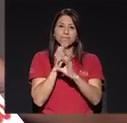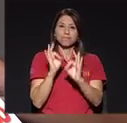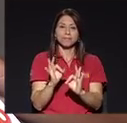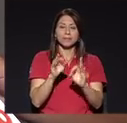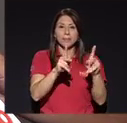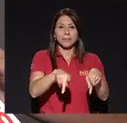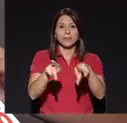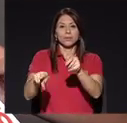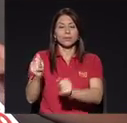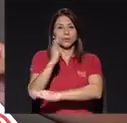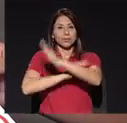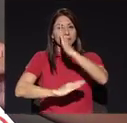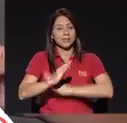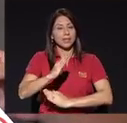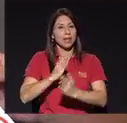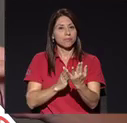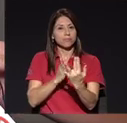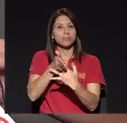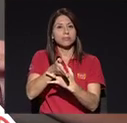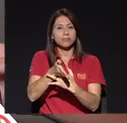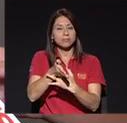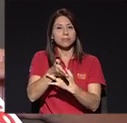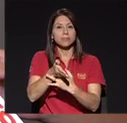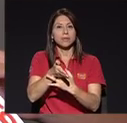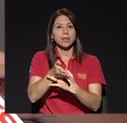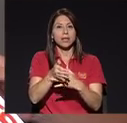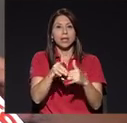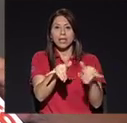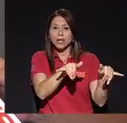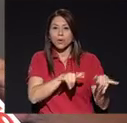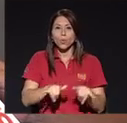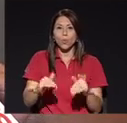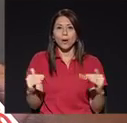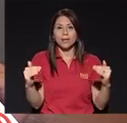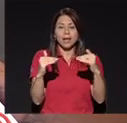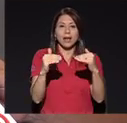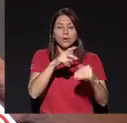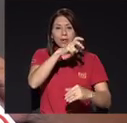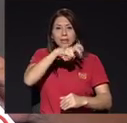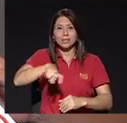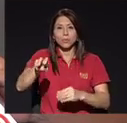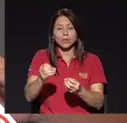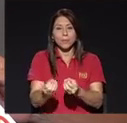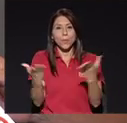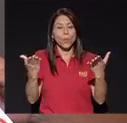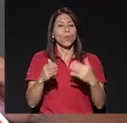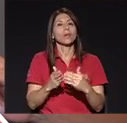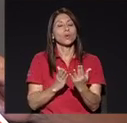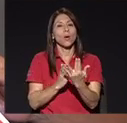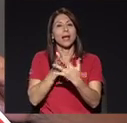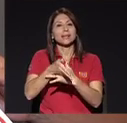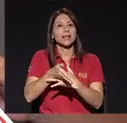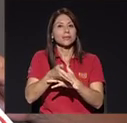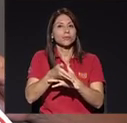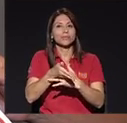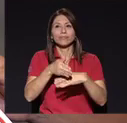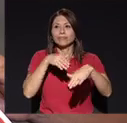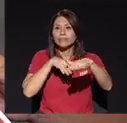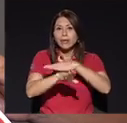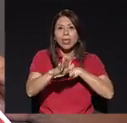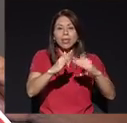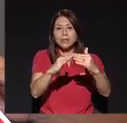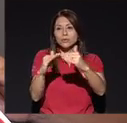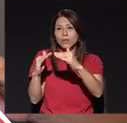las personas con discapacidad tengan acceso igualitario en el transporte público, acceso en las